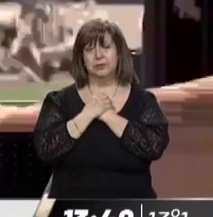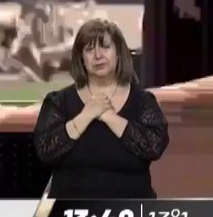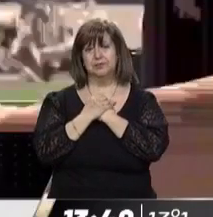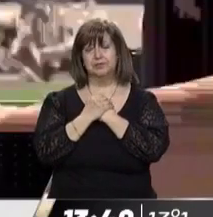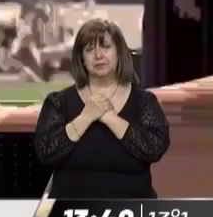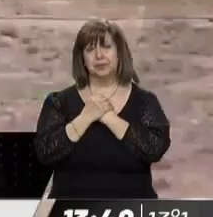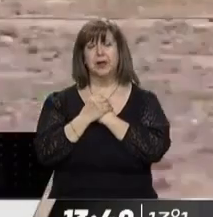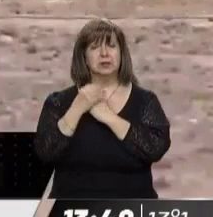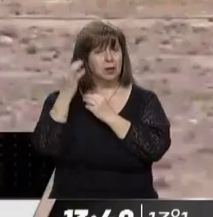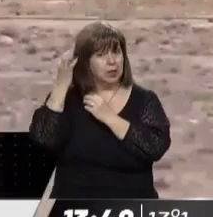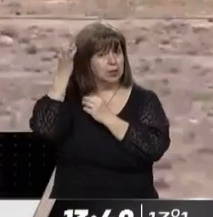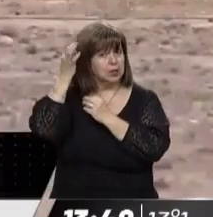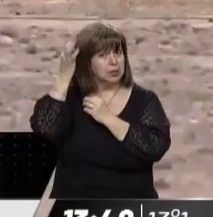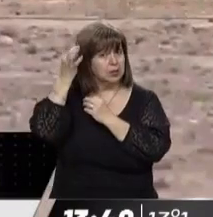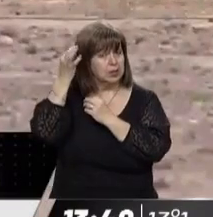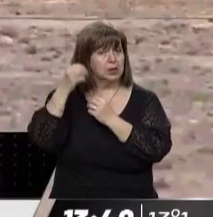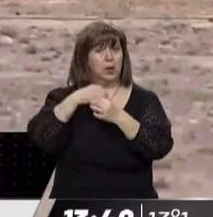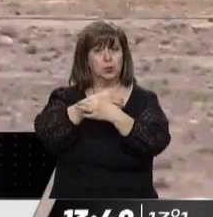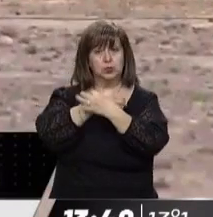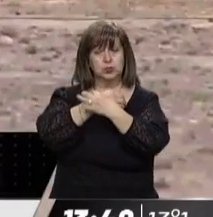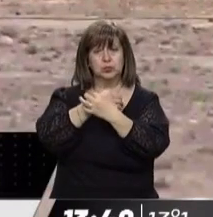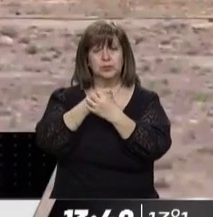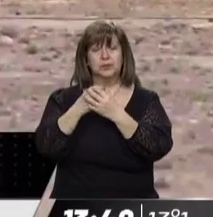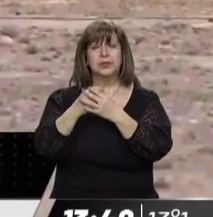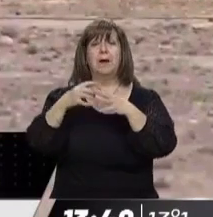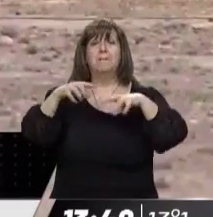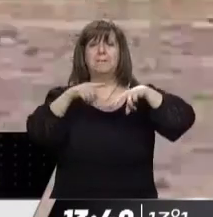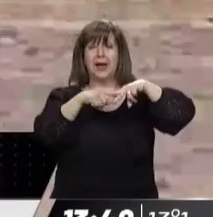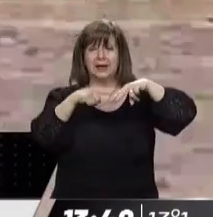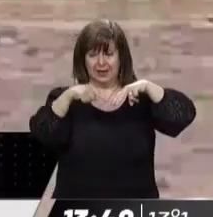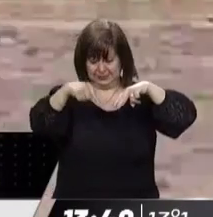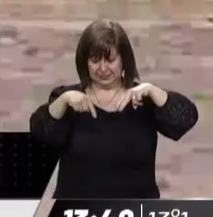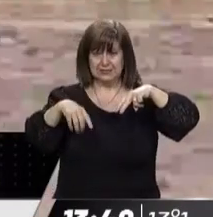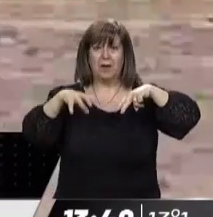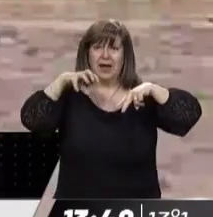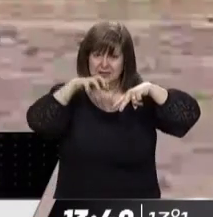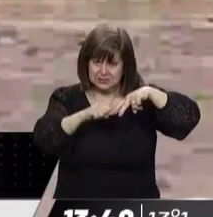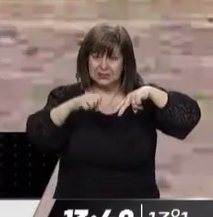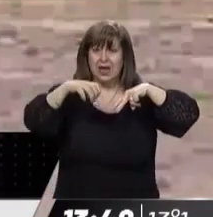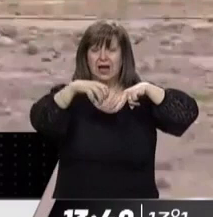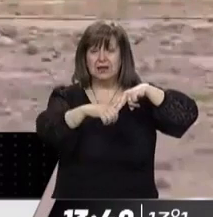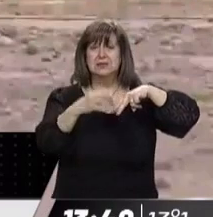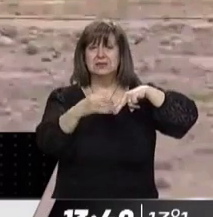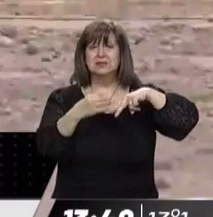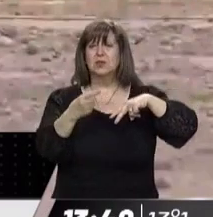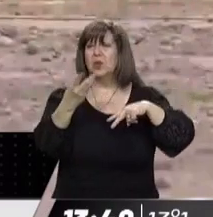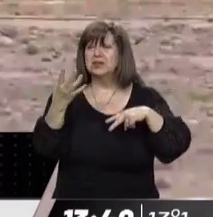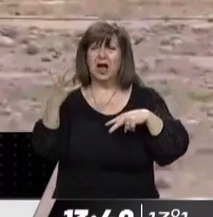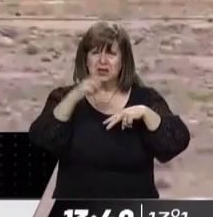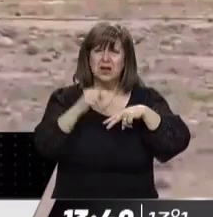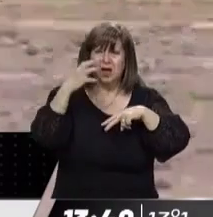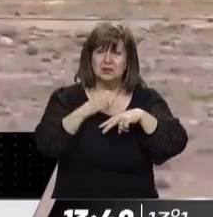me suturaron después también me mordió las dos piernas que también en dos partes Tengo su lado también